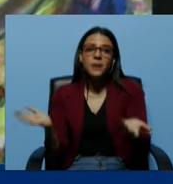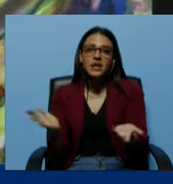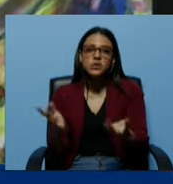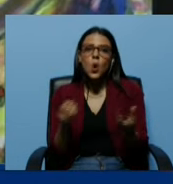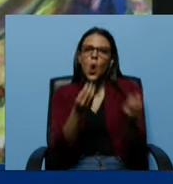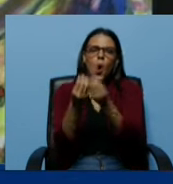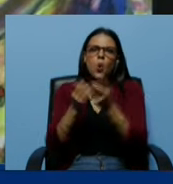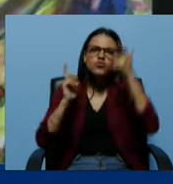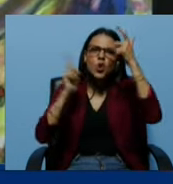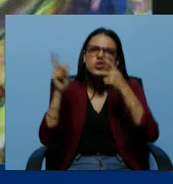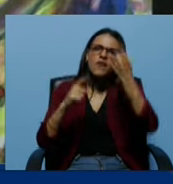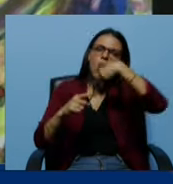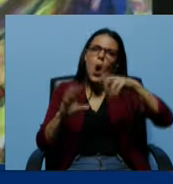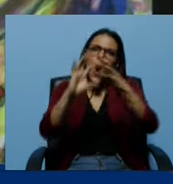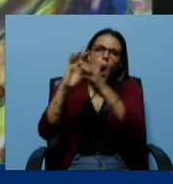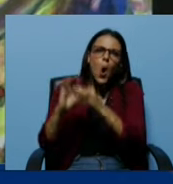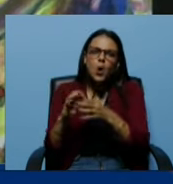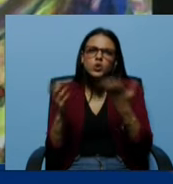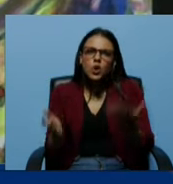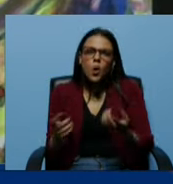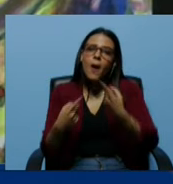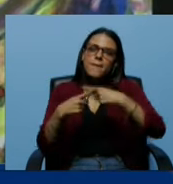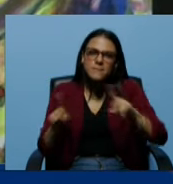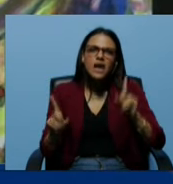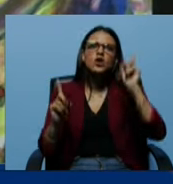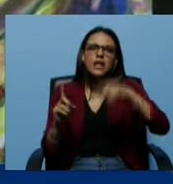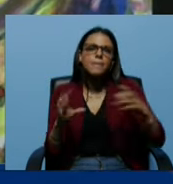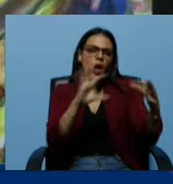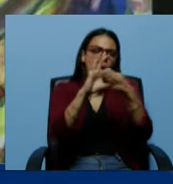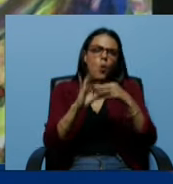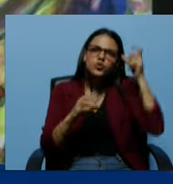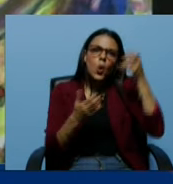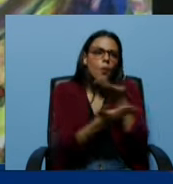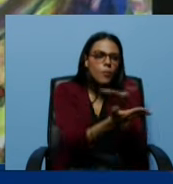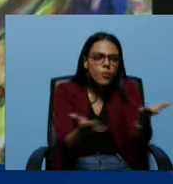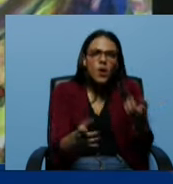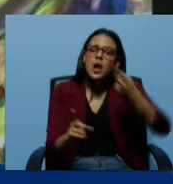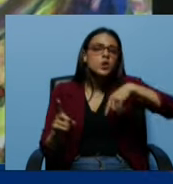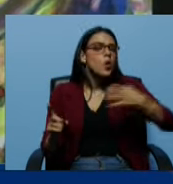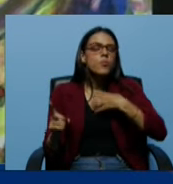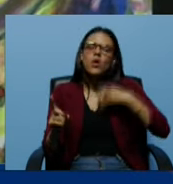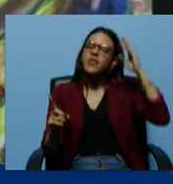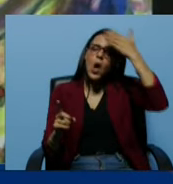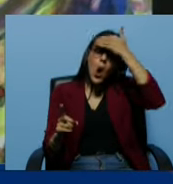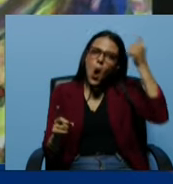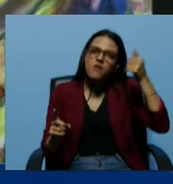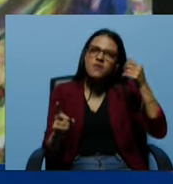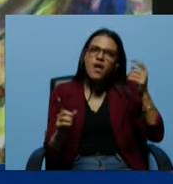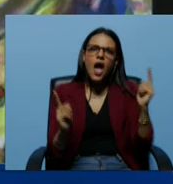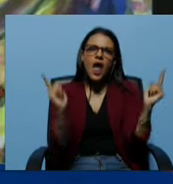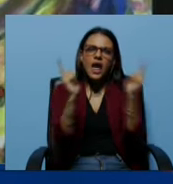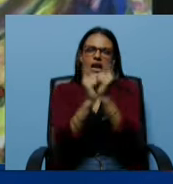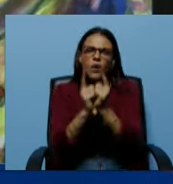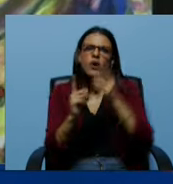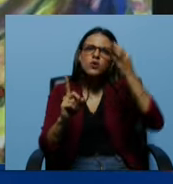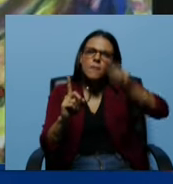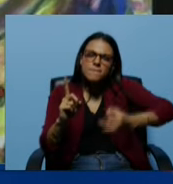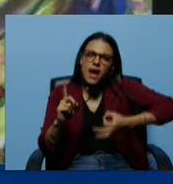y junto a otros, pero sobre todo junto al pueblo. Es inolvidable el encuentro que quedó para